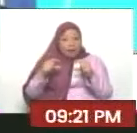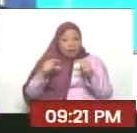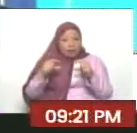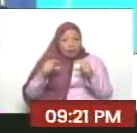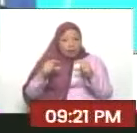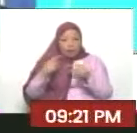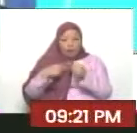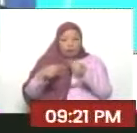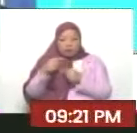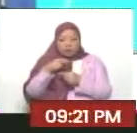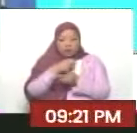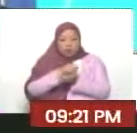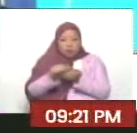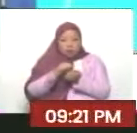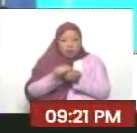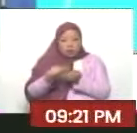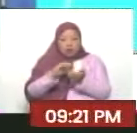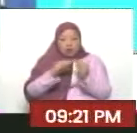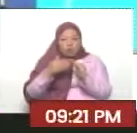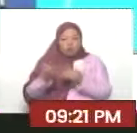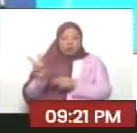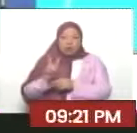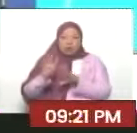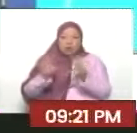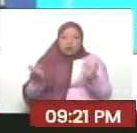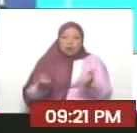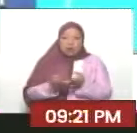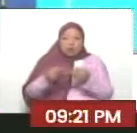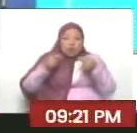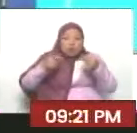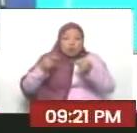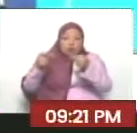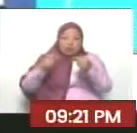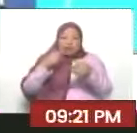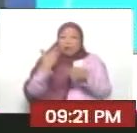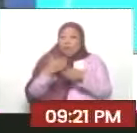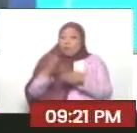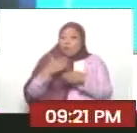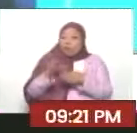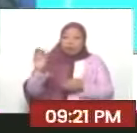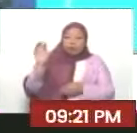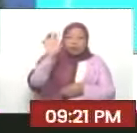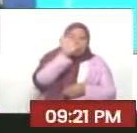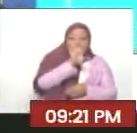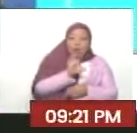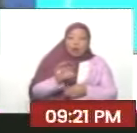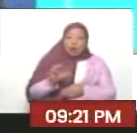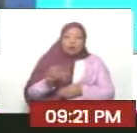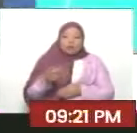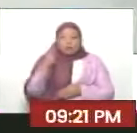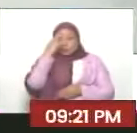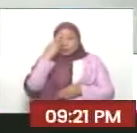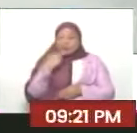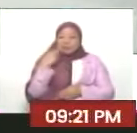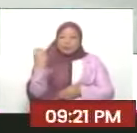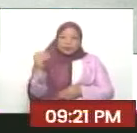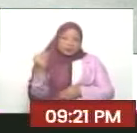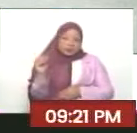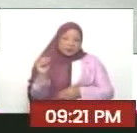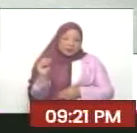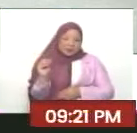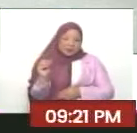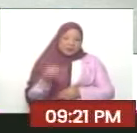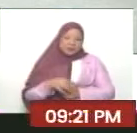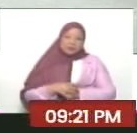Por eso sí. Porque la comunidad venezolana en el mundo lleva su tequeño a donde vaya. Y el tequeño es de los teques. ¿Qué me dice, Frajit?